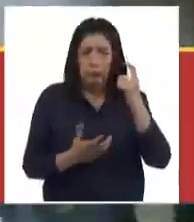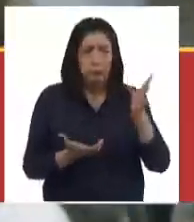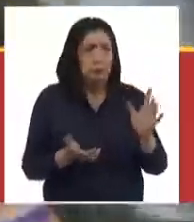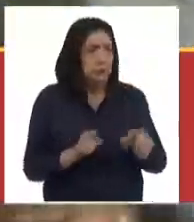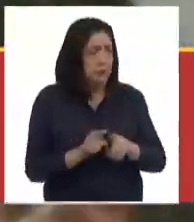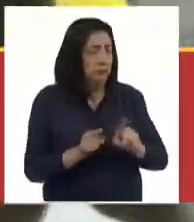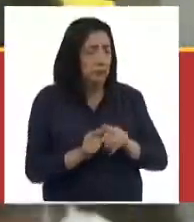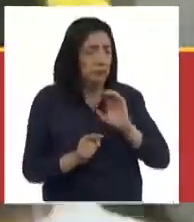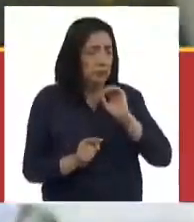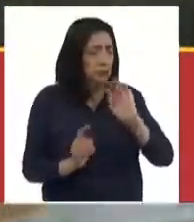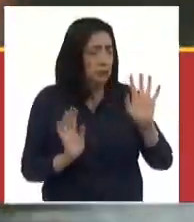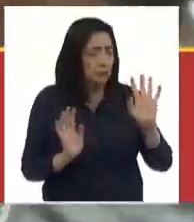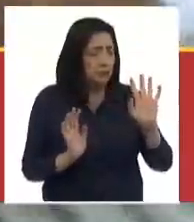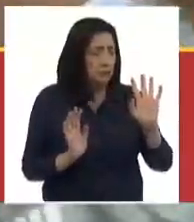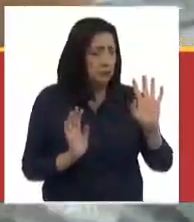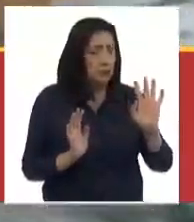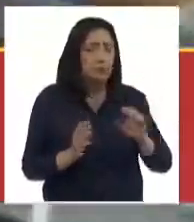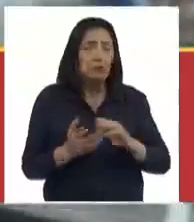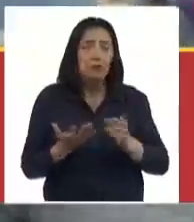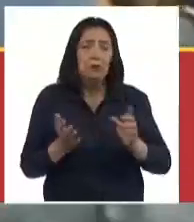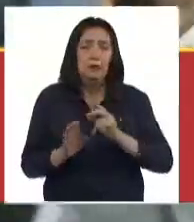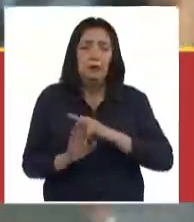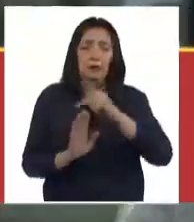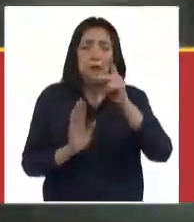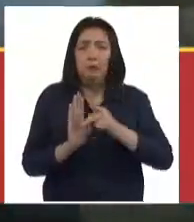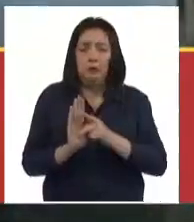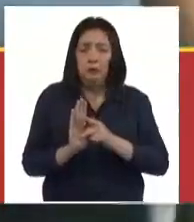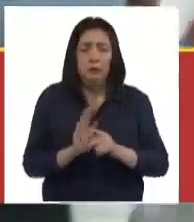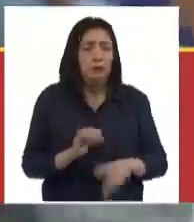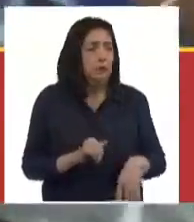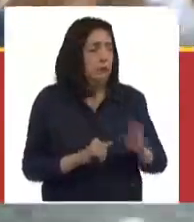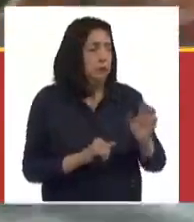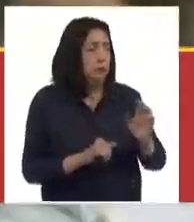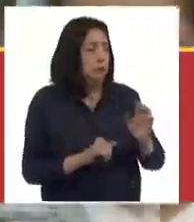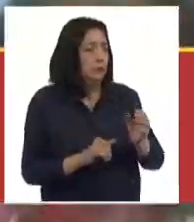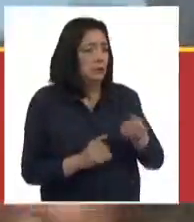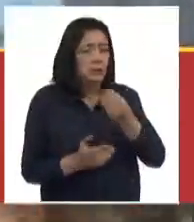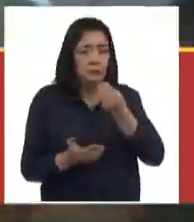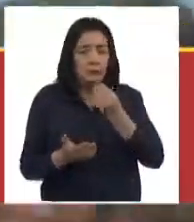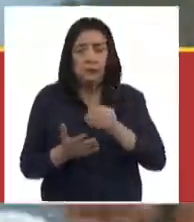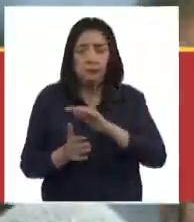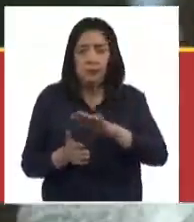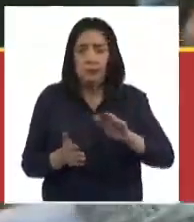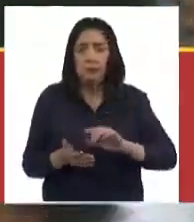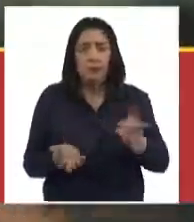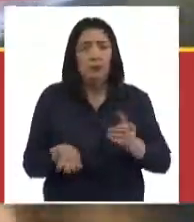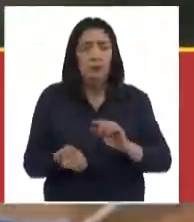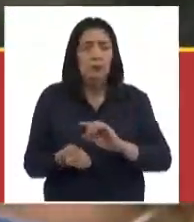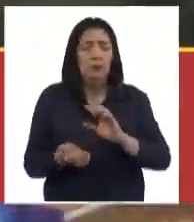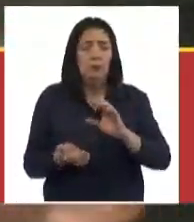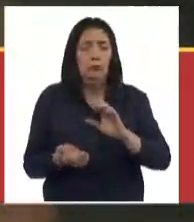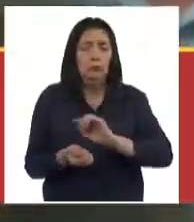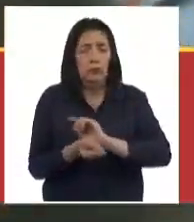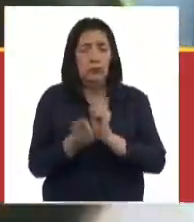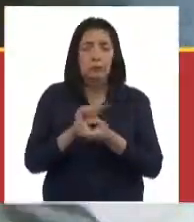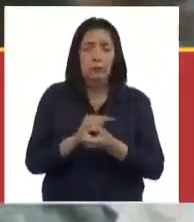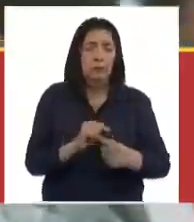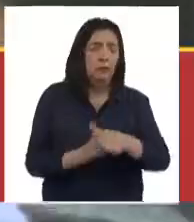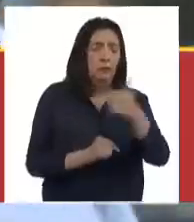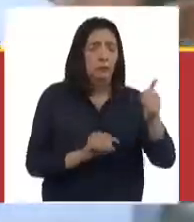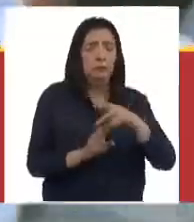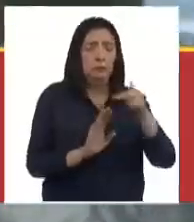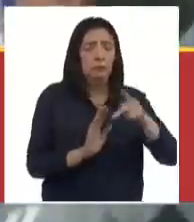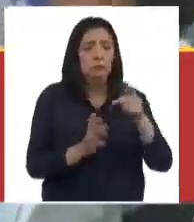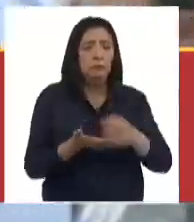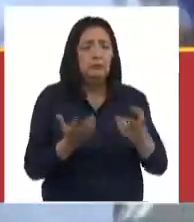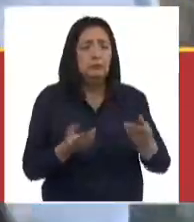ha dicho que va a desaparecer o va a desactivar el programa Caliwarma para reemplazarlo por un programa que reparta productos